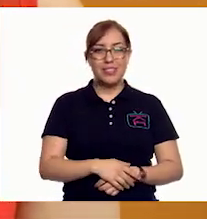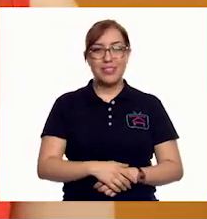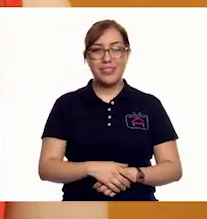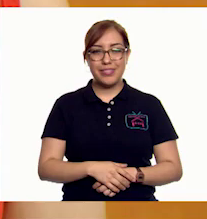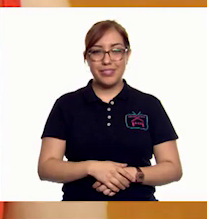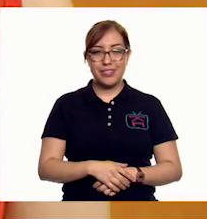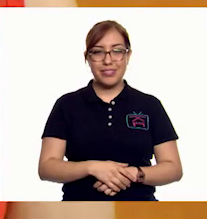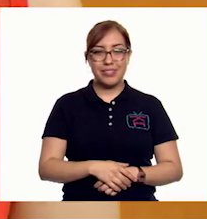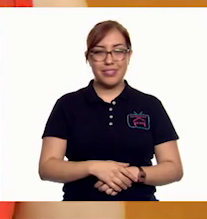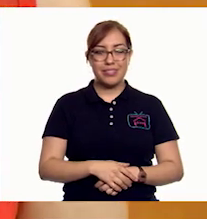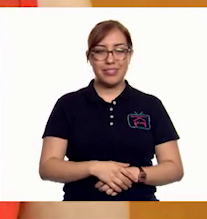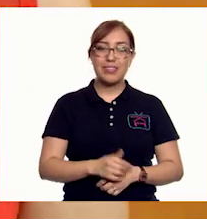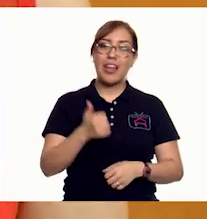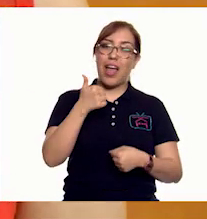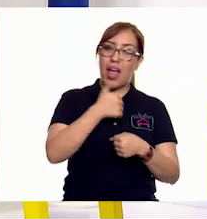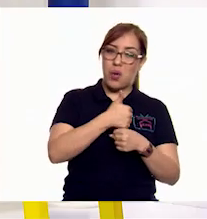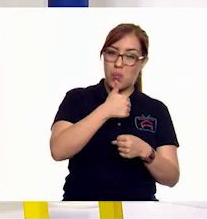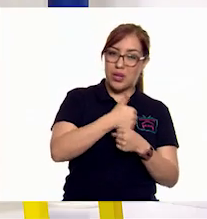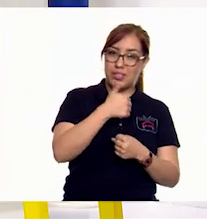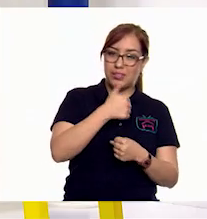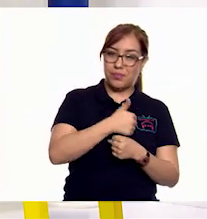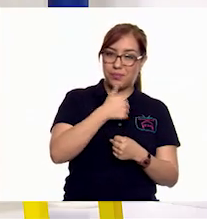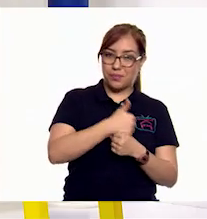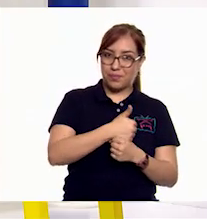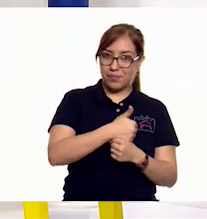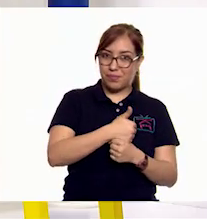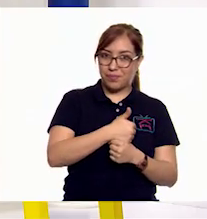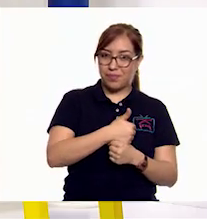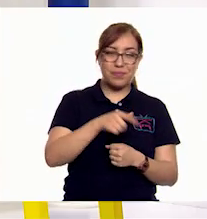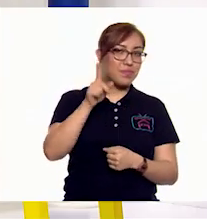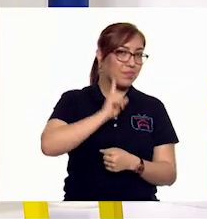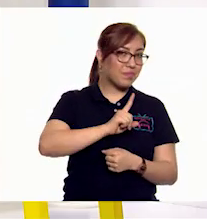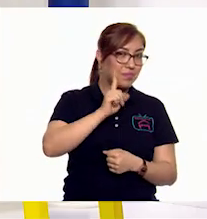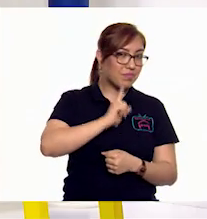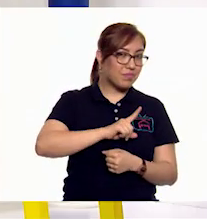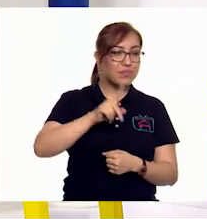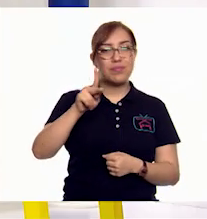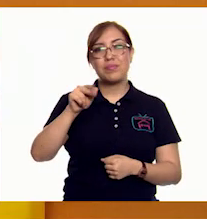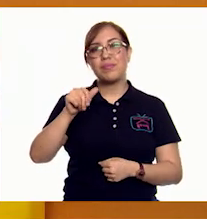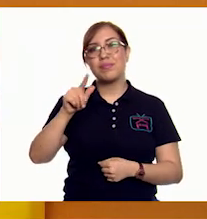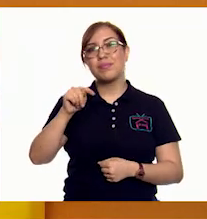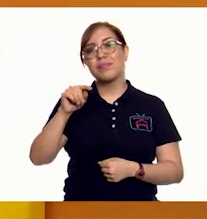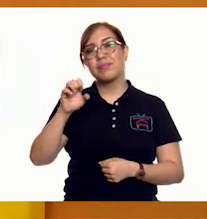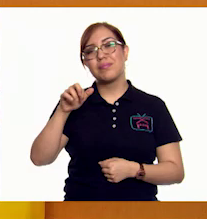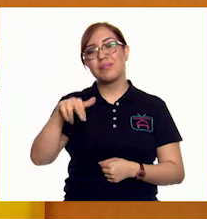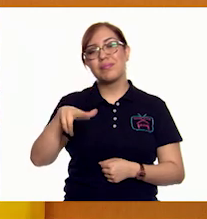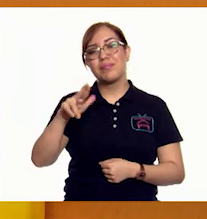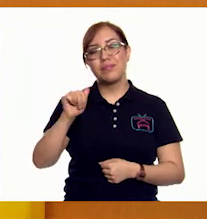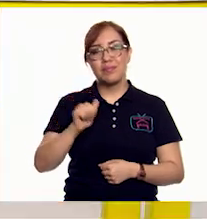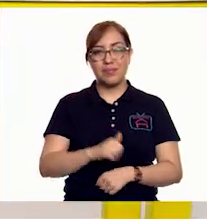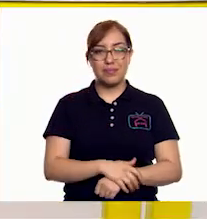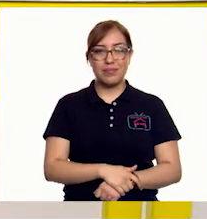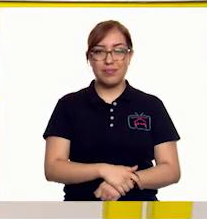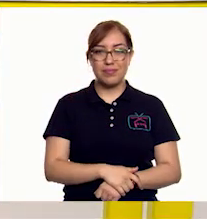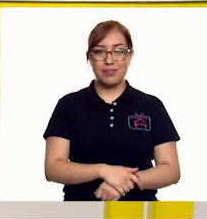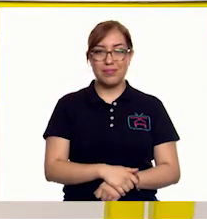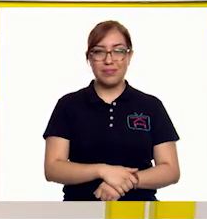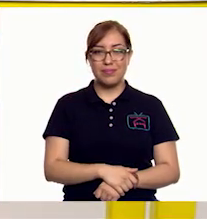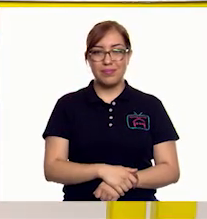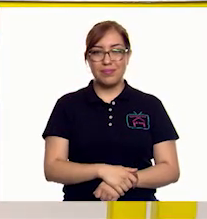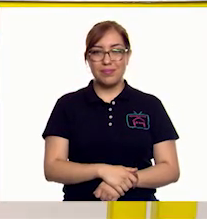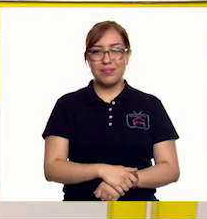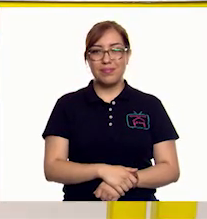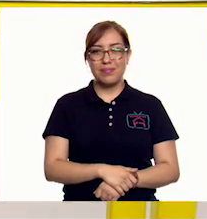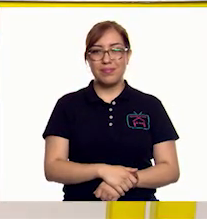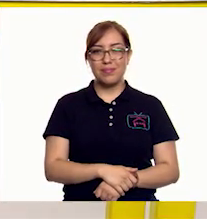es abuela. Y de si tu es de papá, tu papá, paterna. Paterna. Aquí está. ¡Eh! Ya me vas a ganar, abuela Pilar.